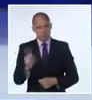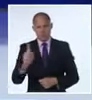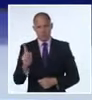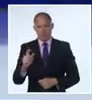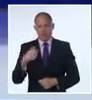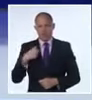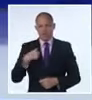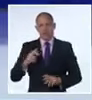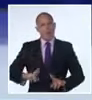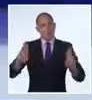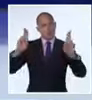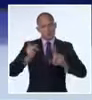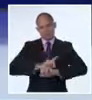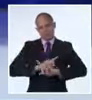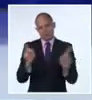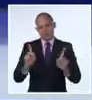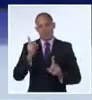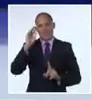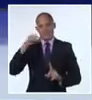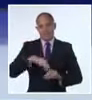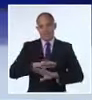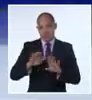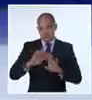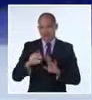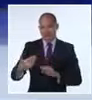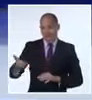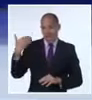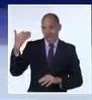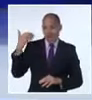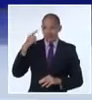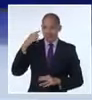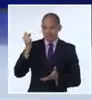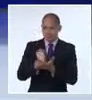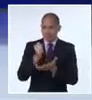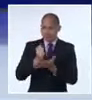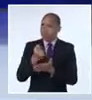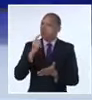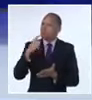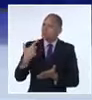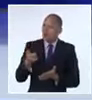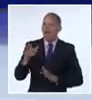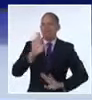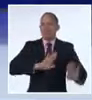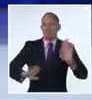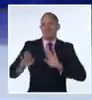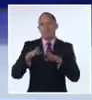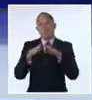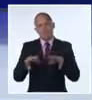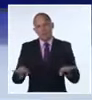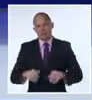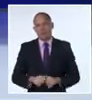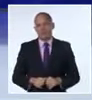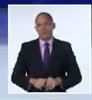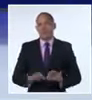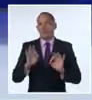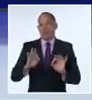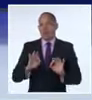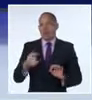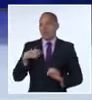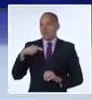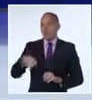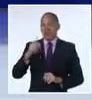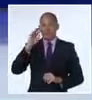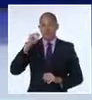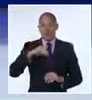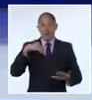práctica siendo autor de varias de las iniciativas que se aprueban en ese foro cu ba no forma parte del conflicto bélico en Ucrania